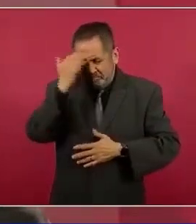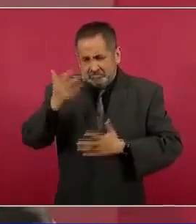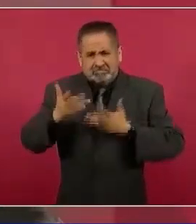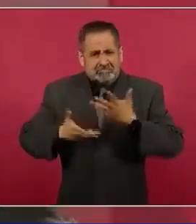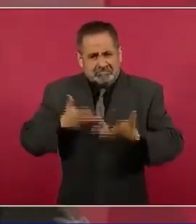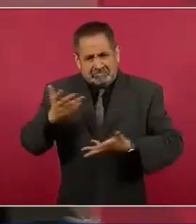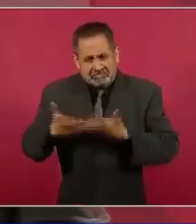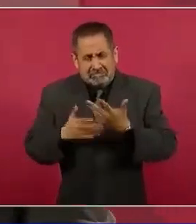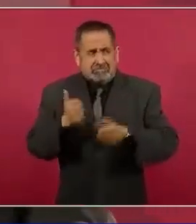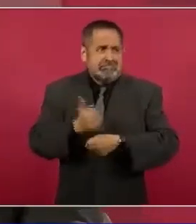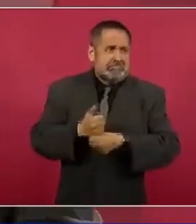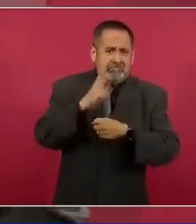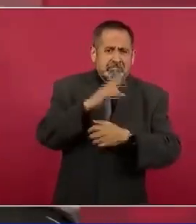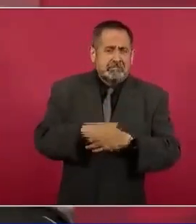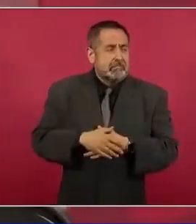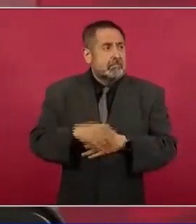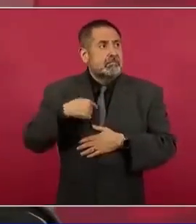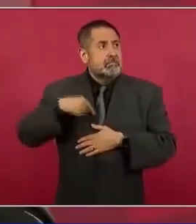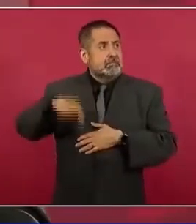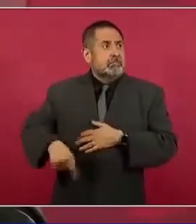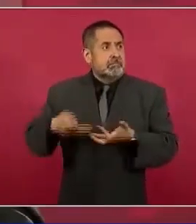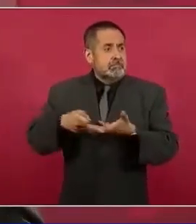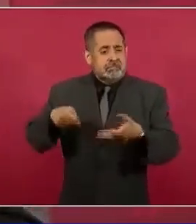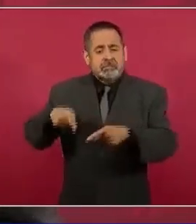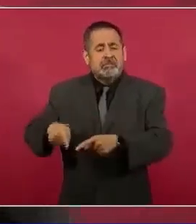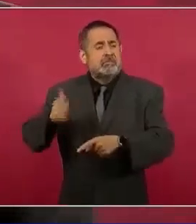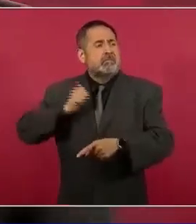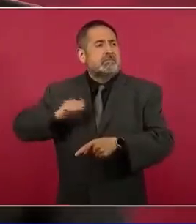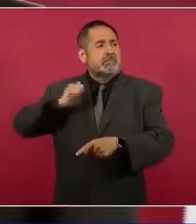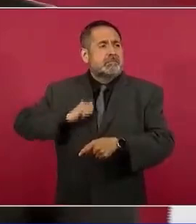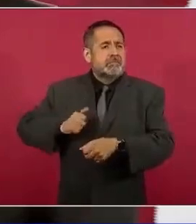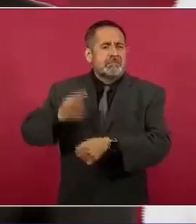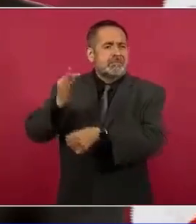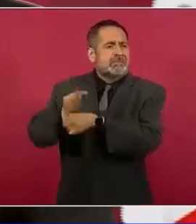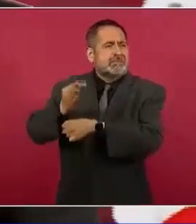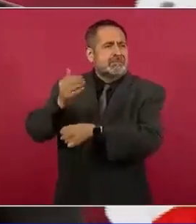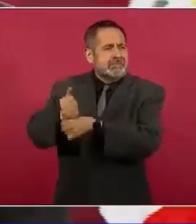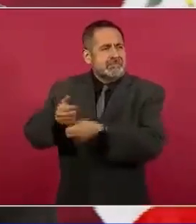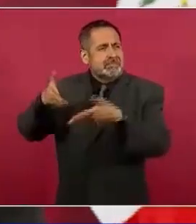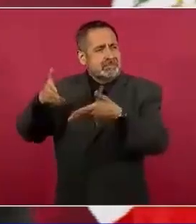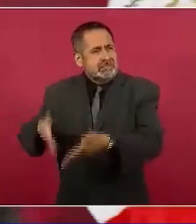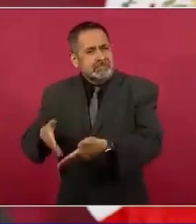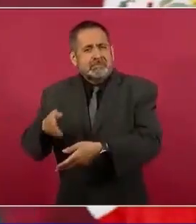Ahí estaban enterrados sus tatarabuelos, sus abuelos,